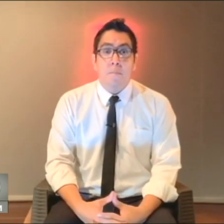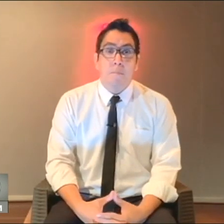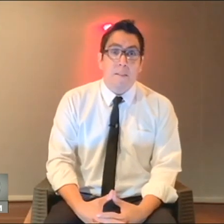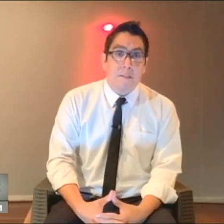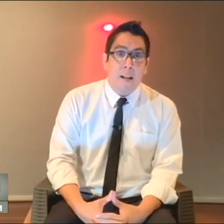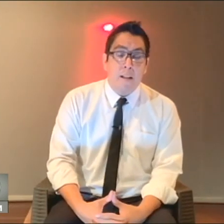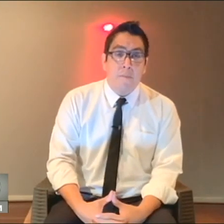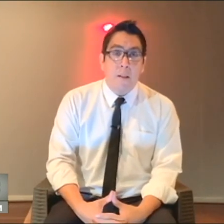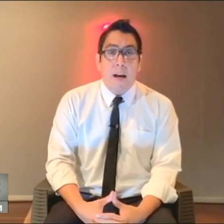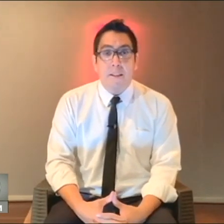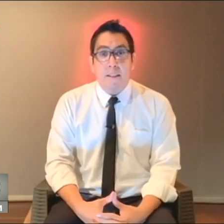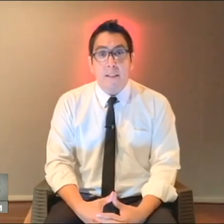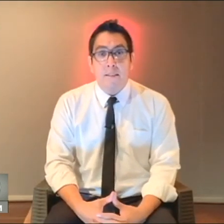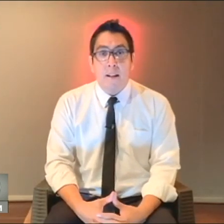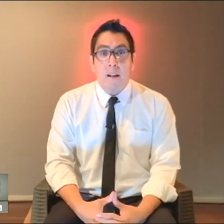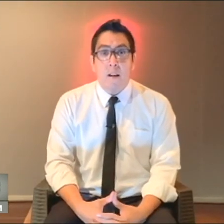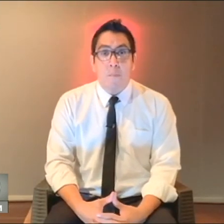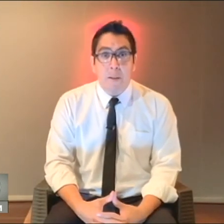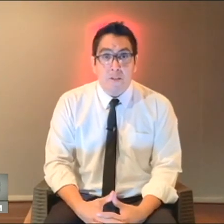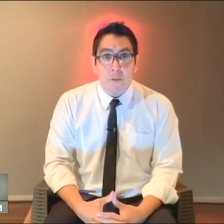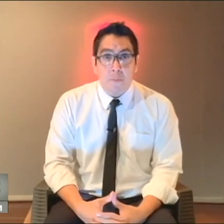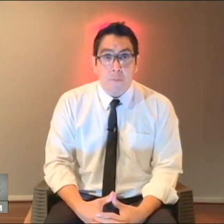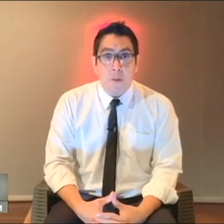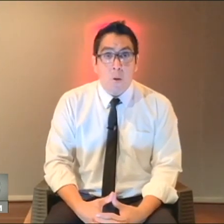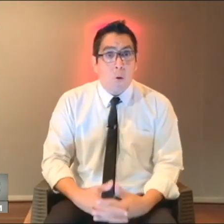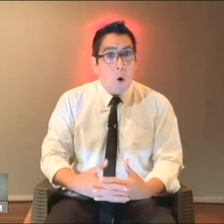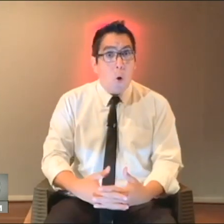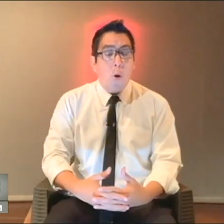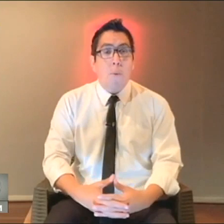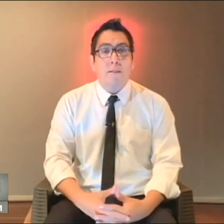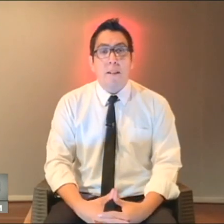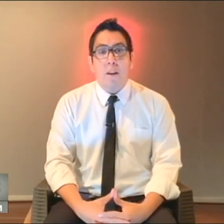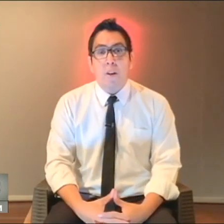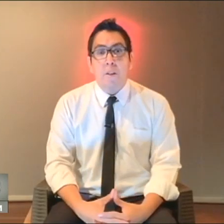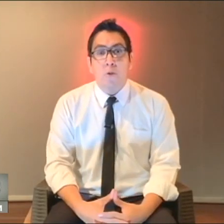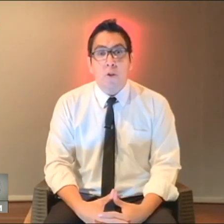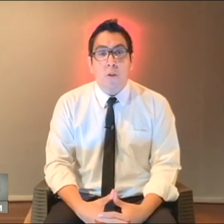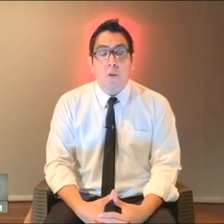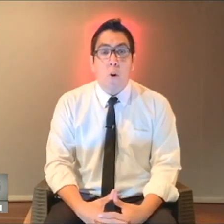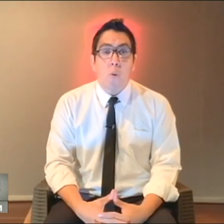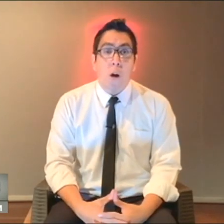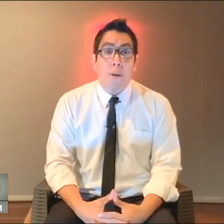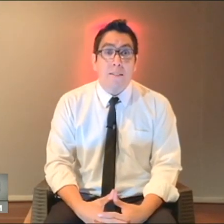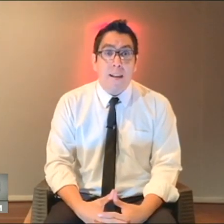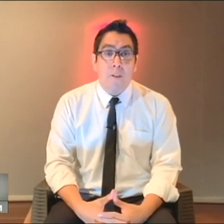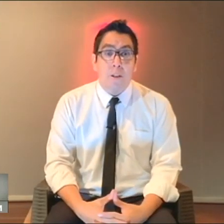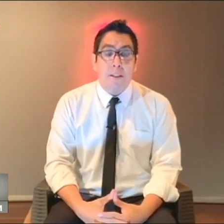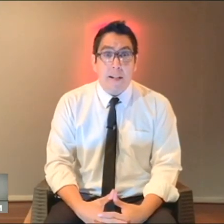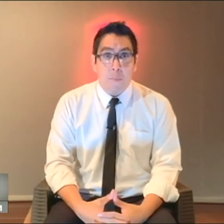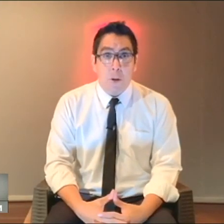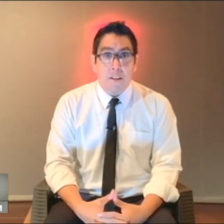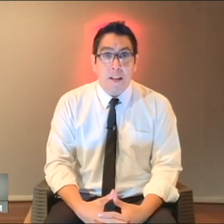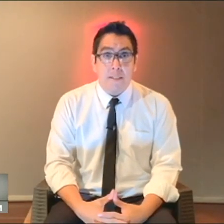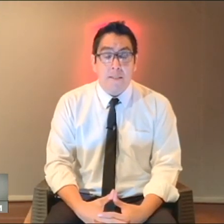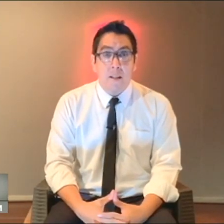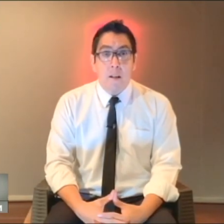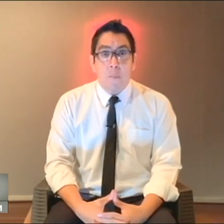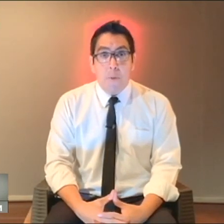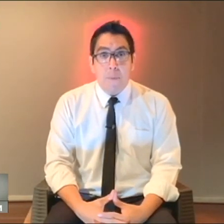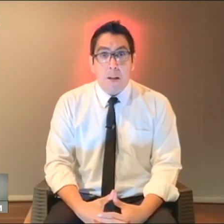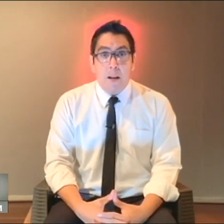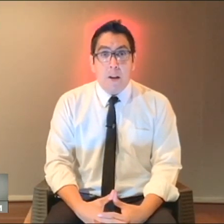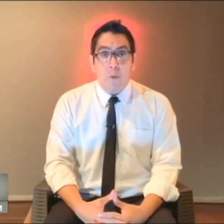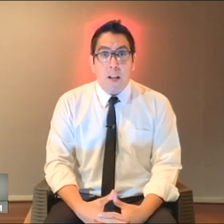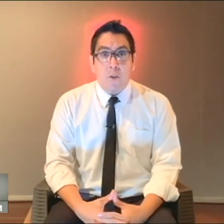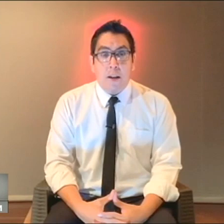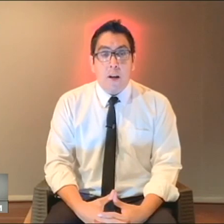clases, presencial, a distancia, mixto. ¿Cómo ha avanzado la discusión? ¿Cómo ha avanzado el intercambio de ideas?